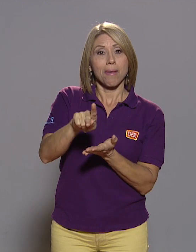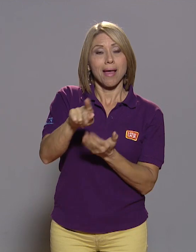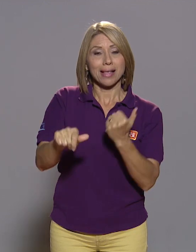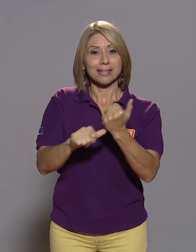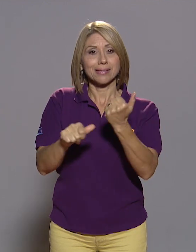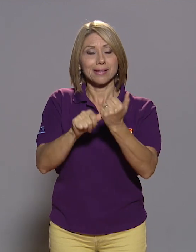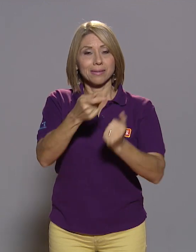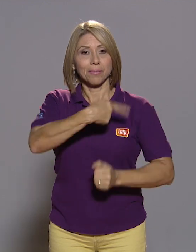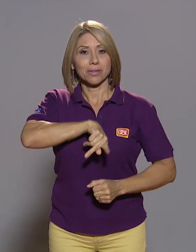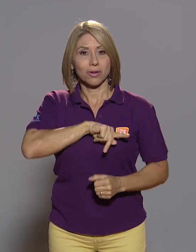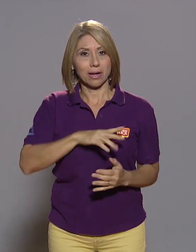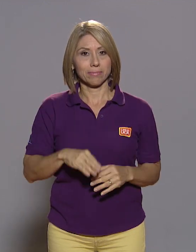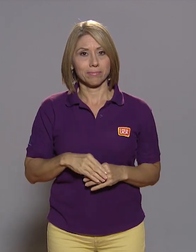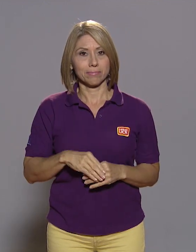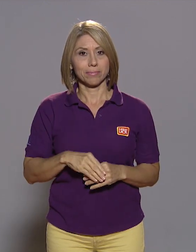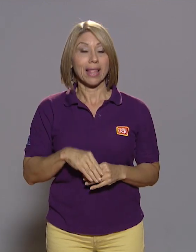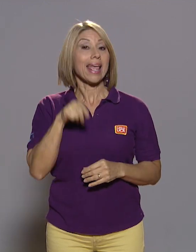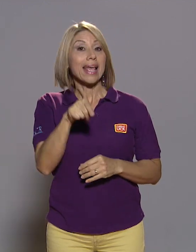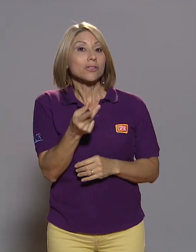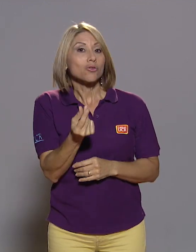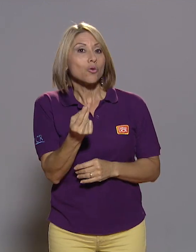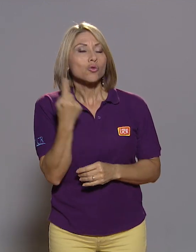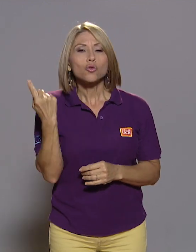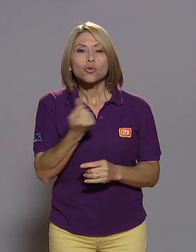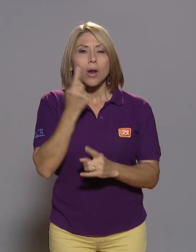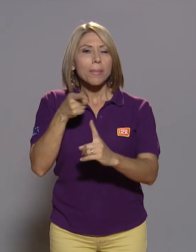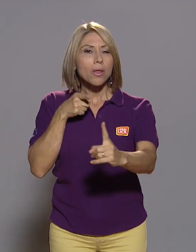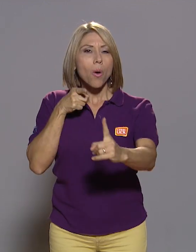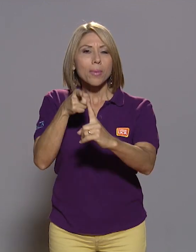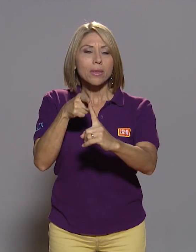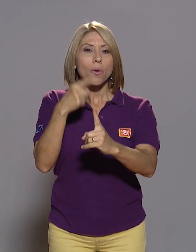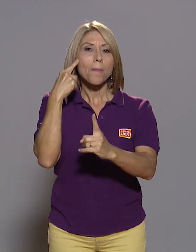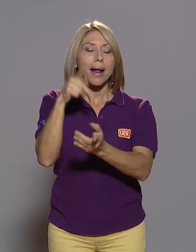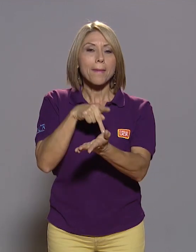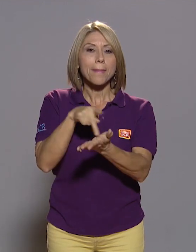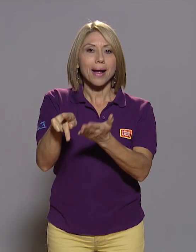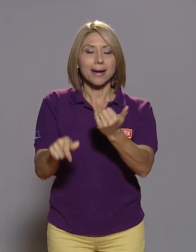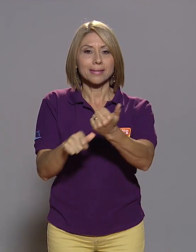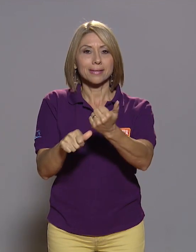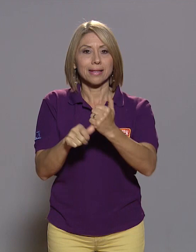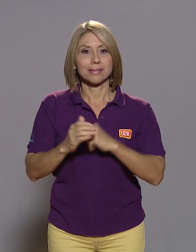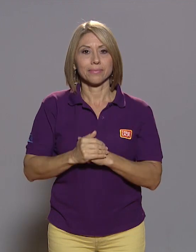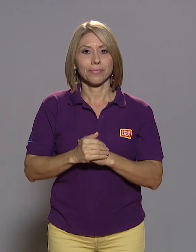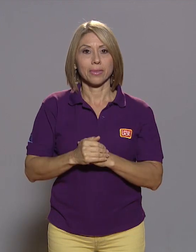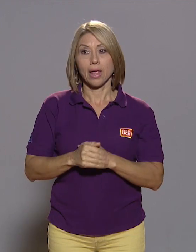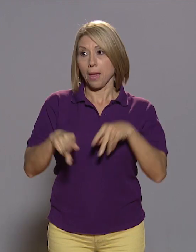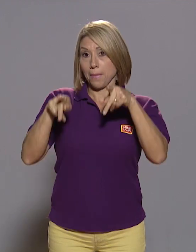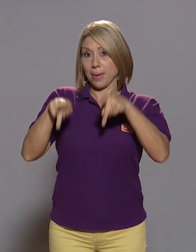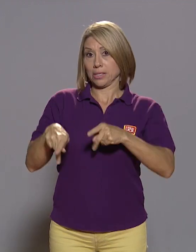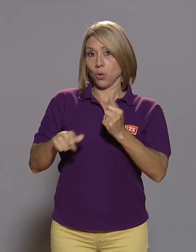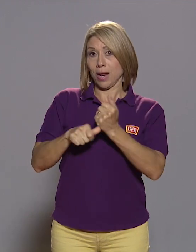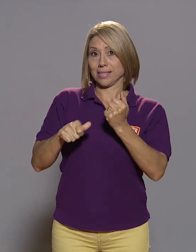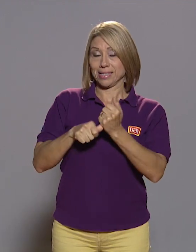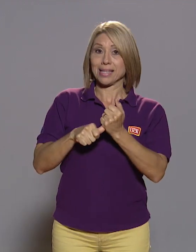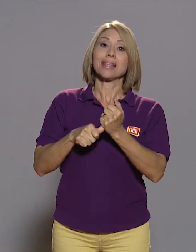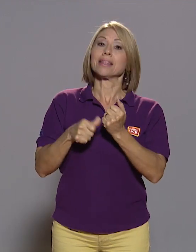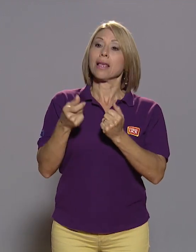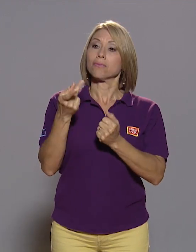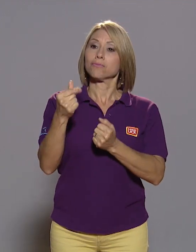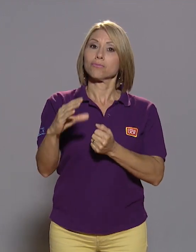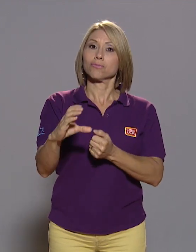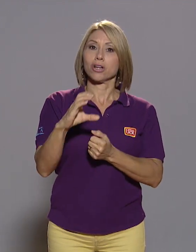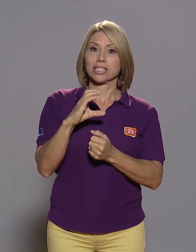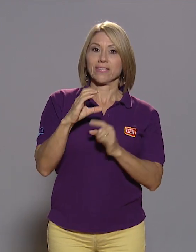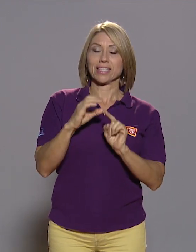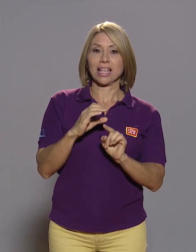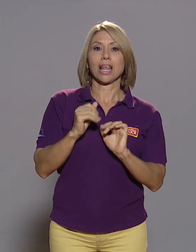que es muy importante, ¿verdad? Los recursos están destinados solo para pagar la asistencia del programa. Y la persona recibe ese dinero y es